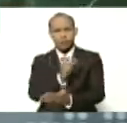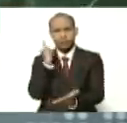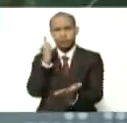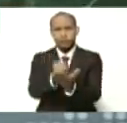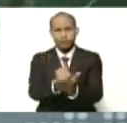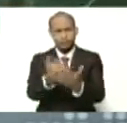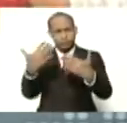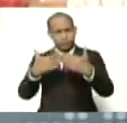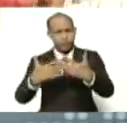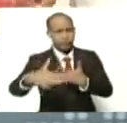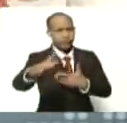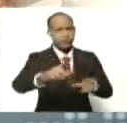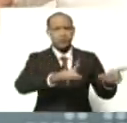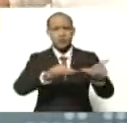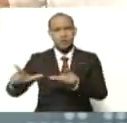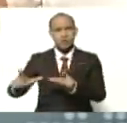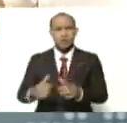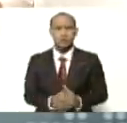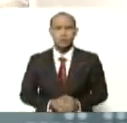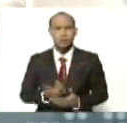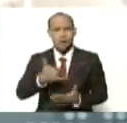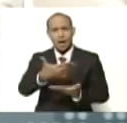tengo el informe de la vacunación